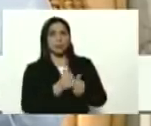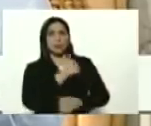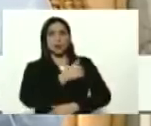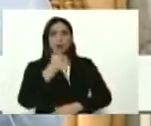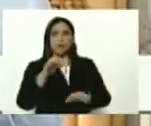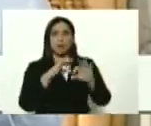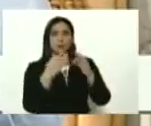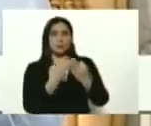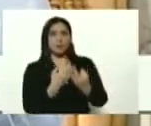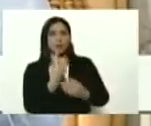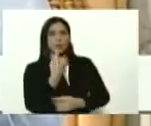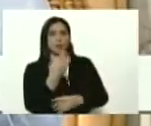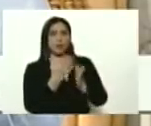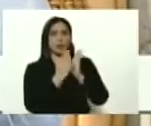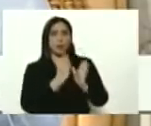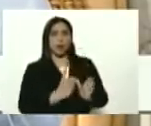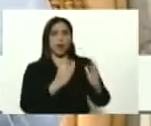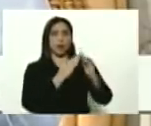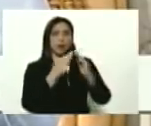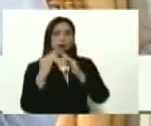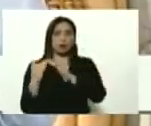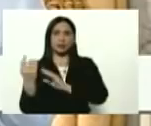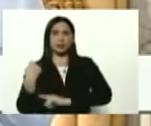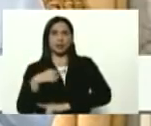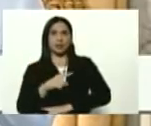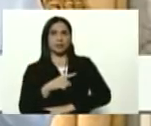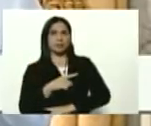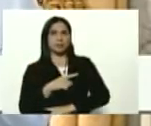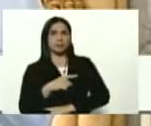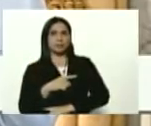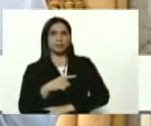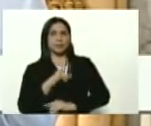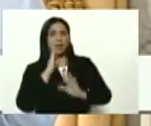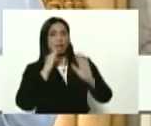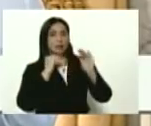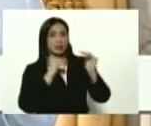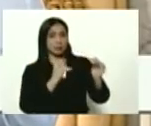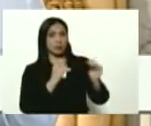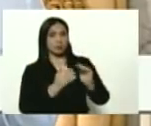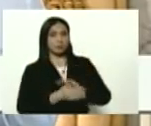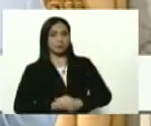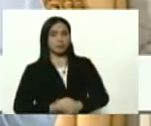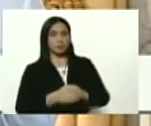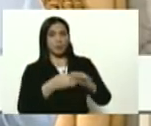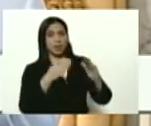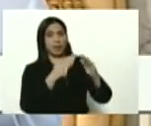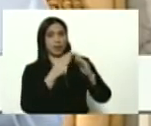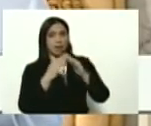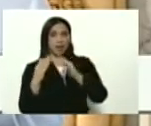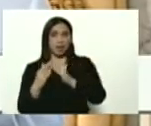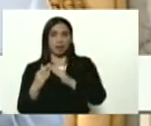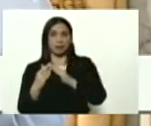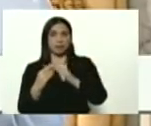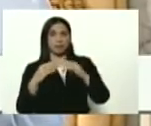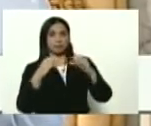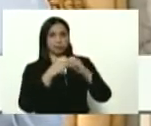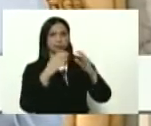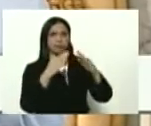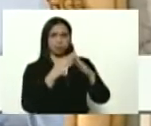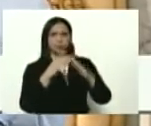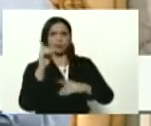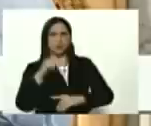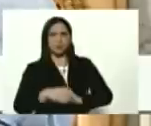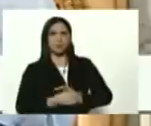escuela, los hogares tengan la atención de Hogares de la Patria. Hay muchos hogares, presidente,